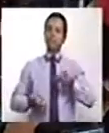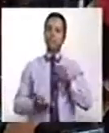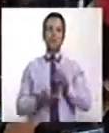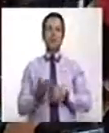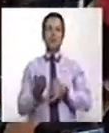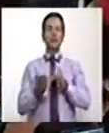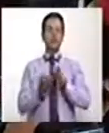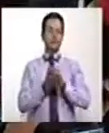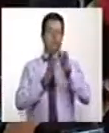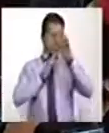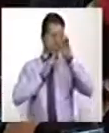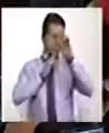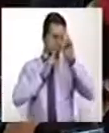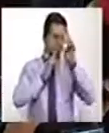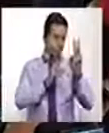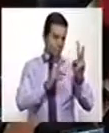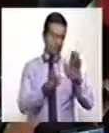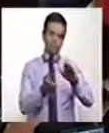homenaje póstumo